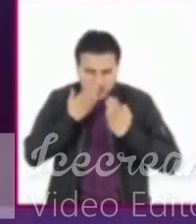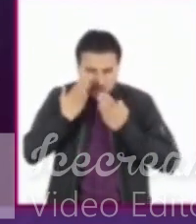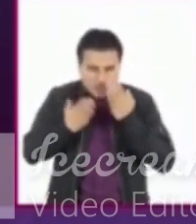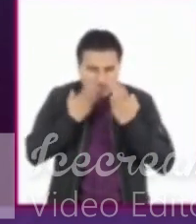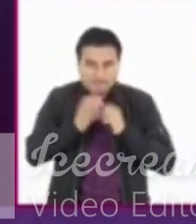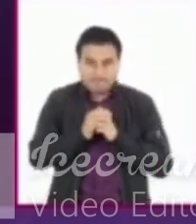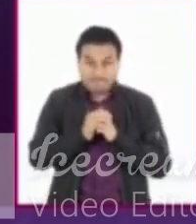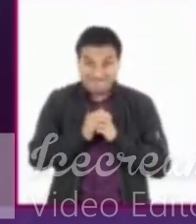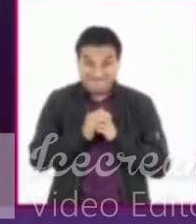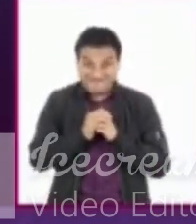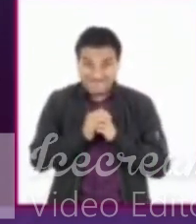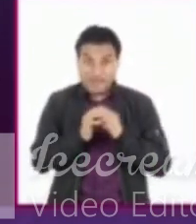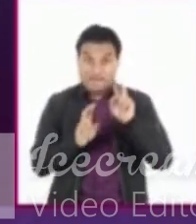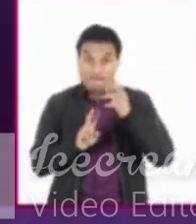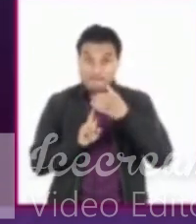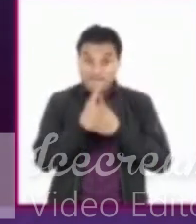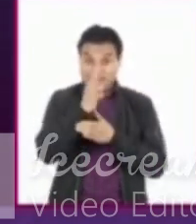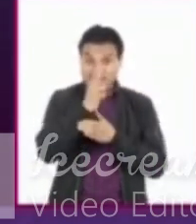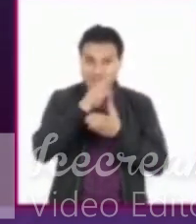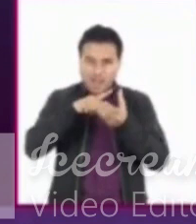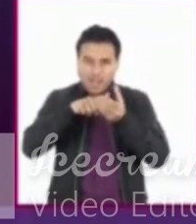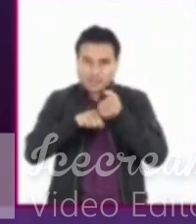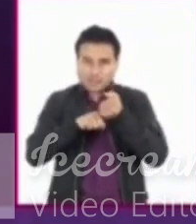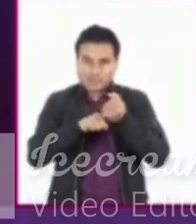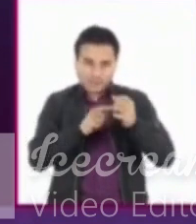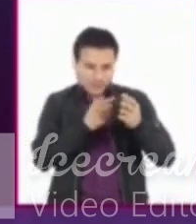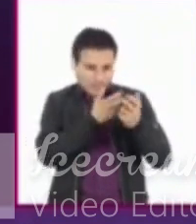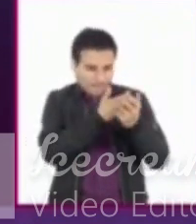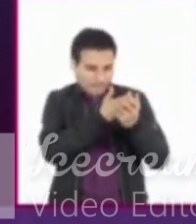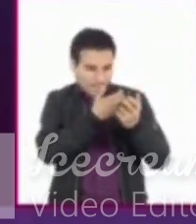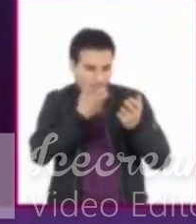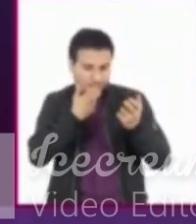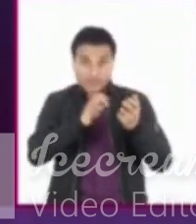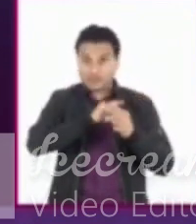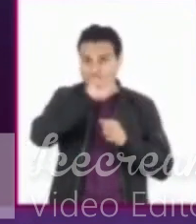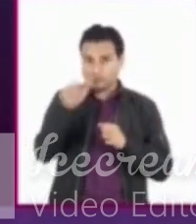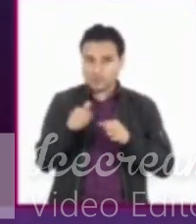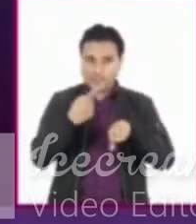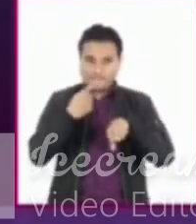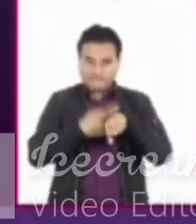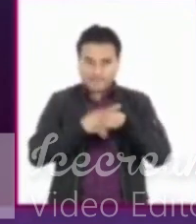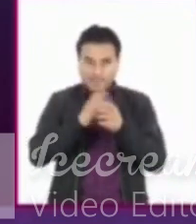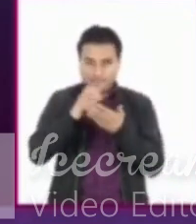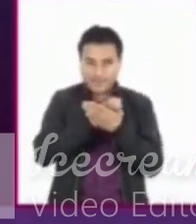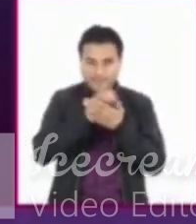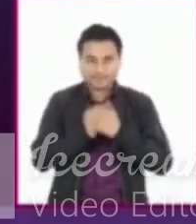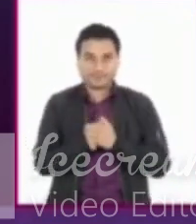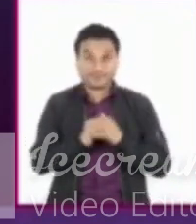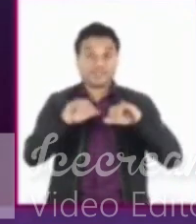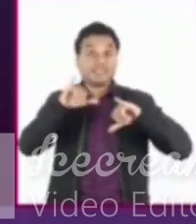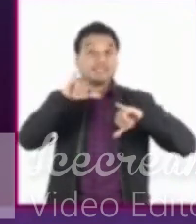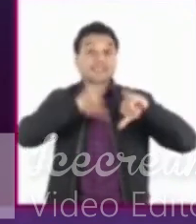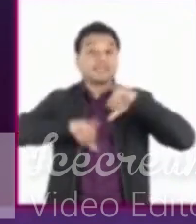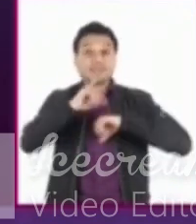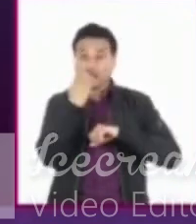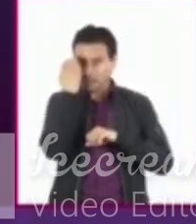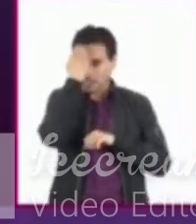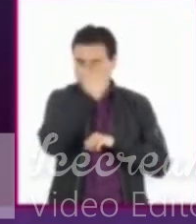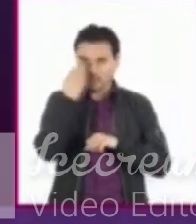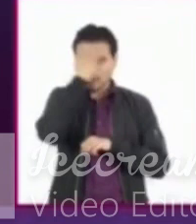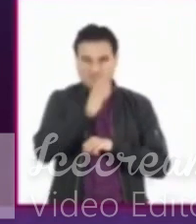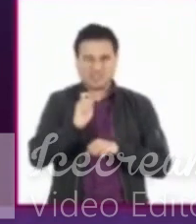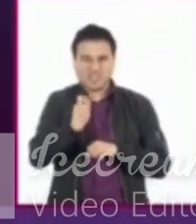principios activos de la planta para tratar una enfermedad. La química analítica, encargada